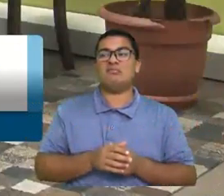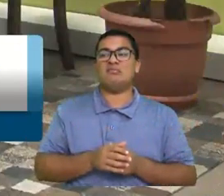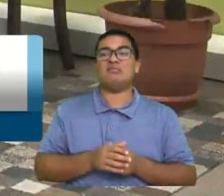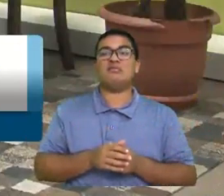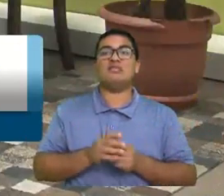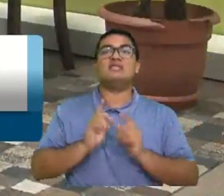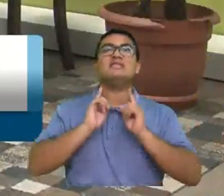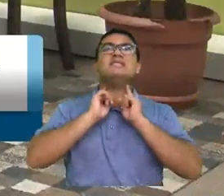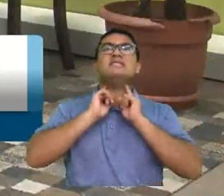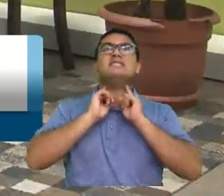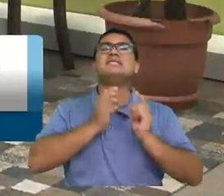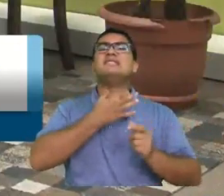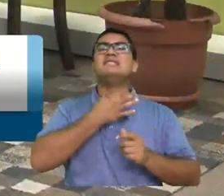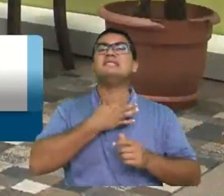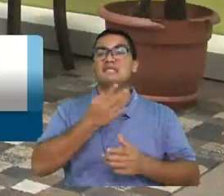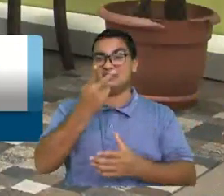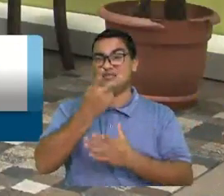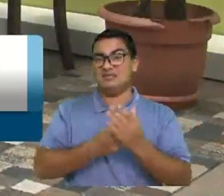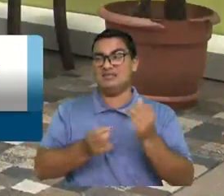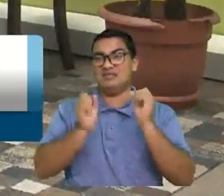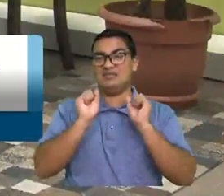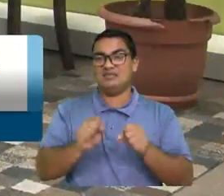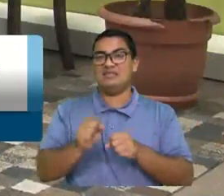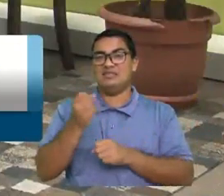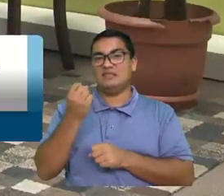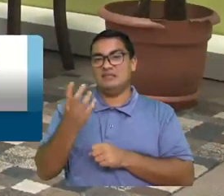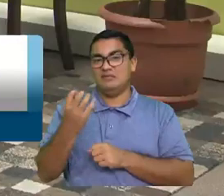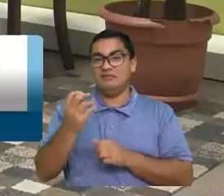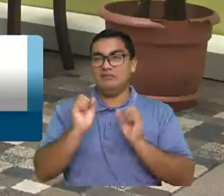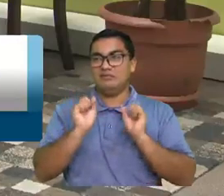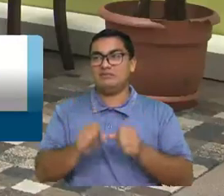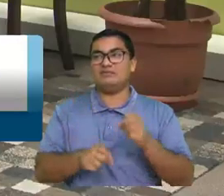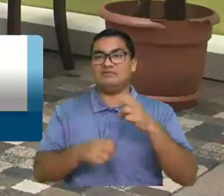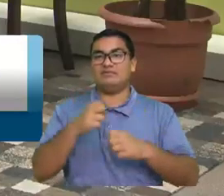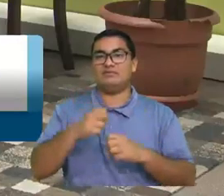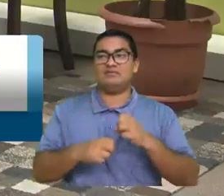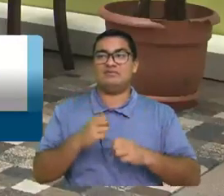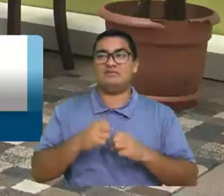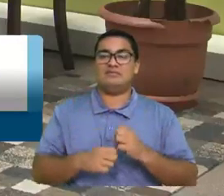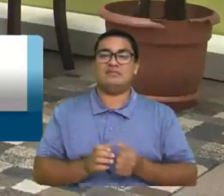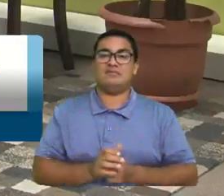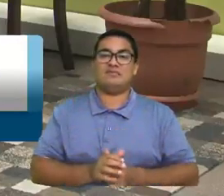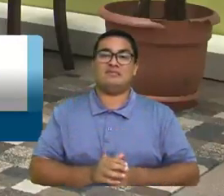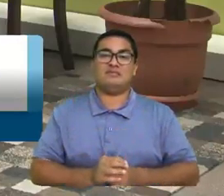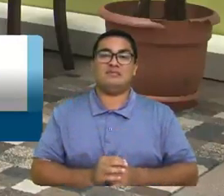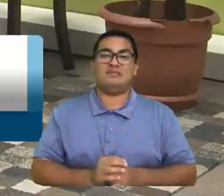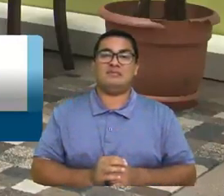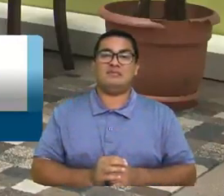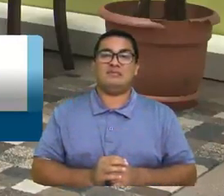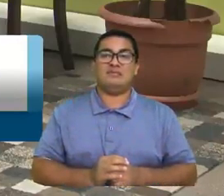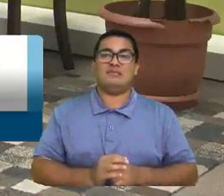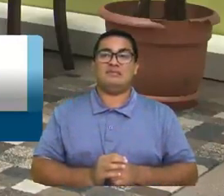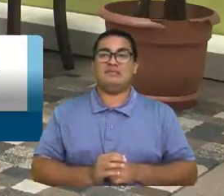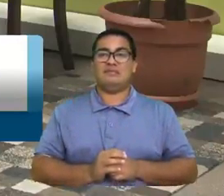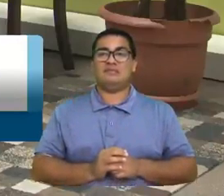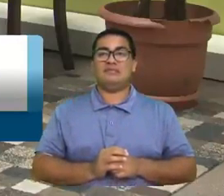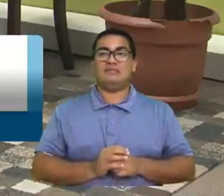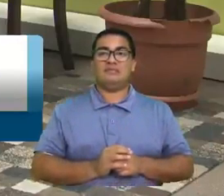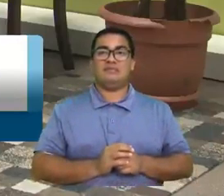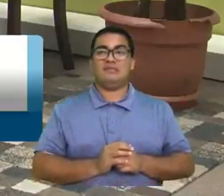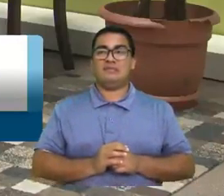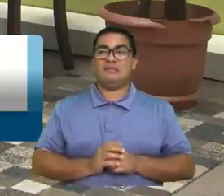simple y sencillamente la afección puede ser solamente a nivel de las amígdalas o a nivel de la faringe. ¿Cuándo es que sucede esa